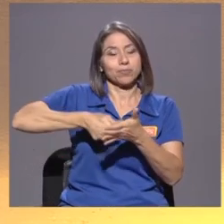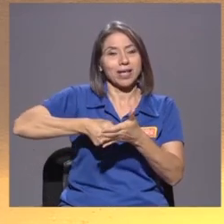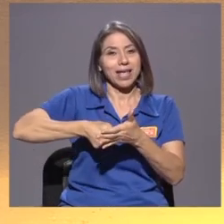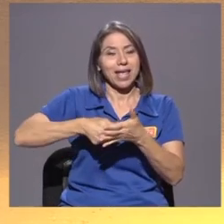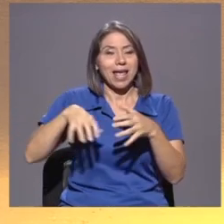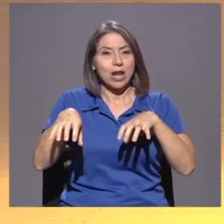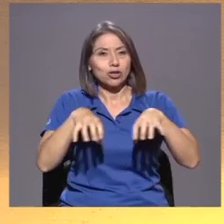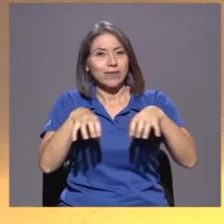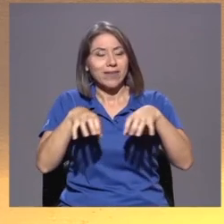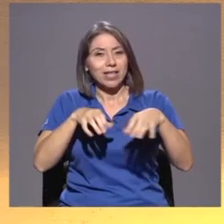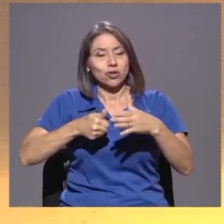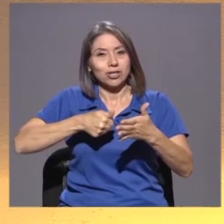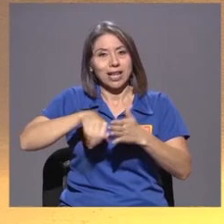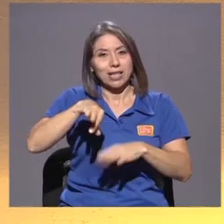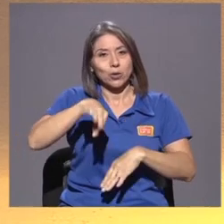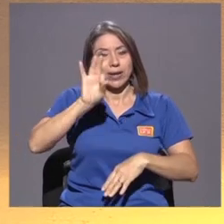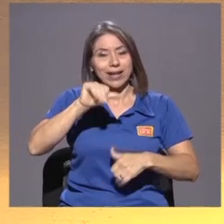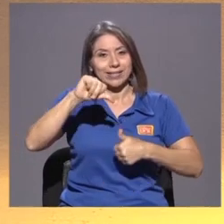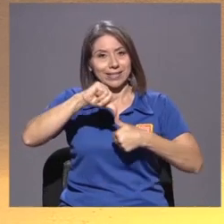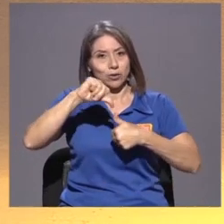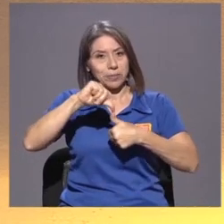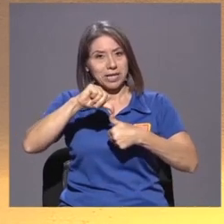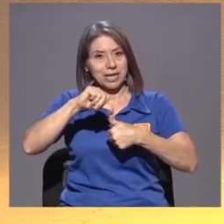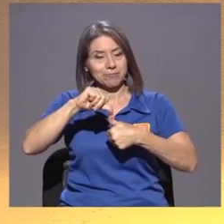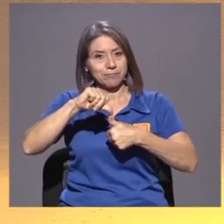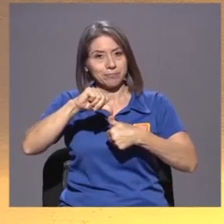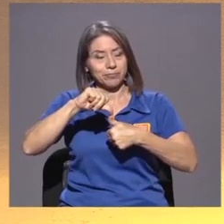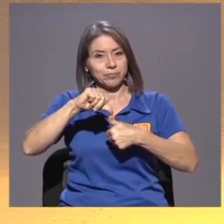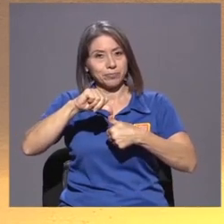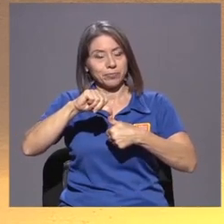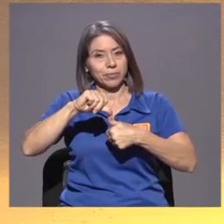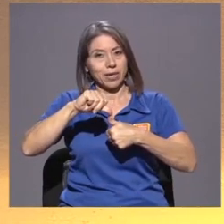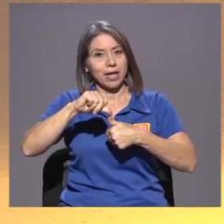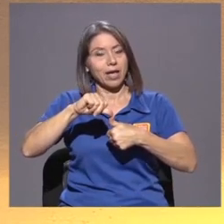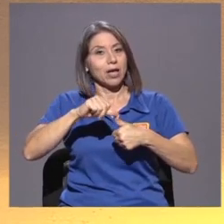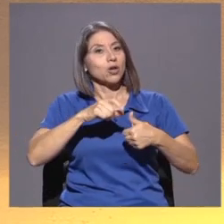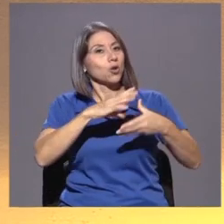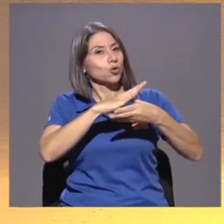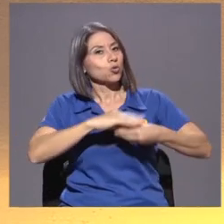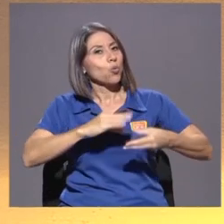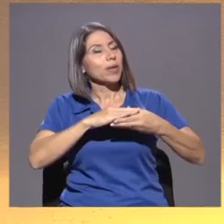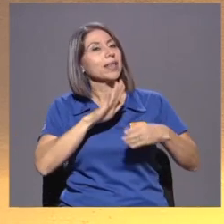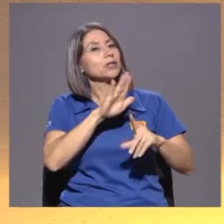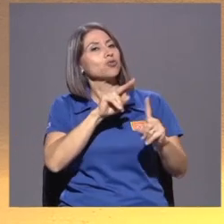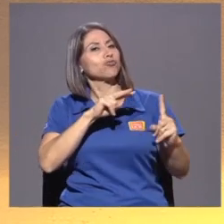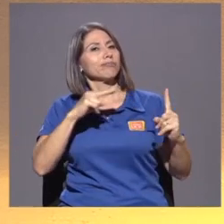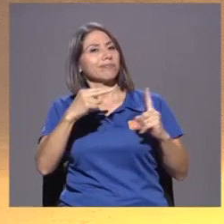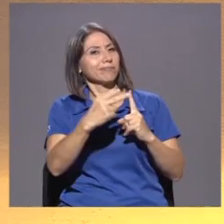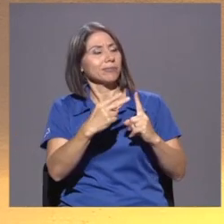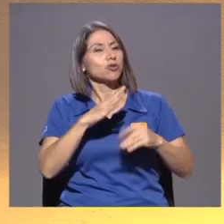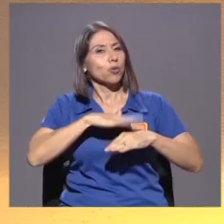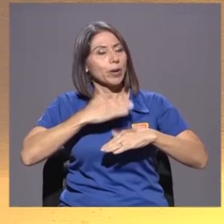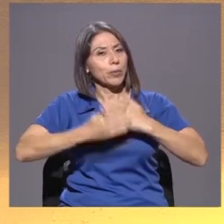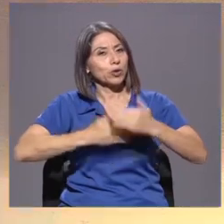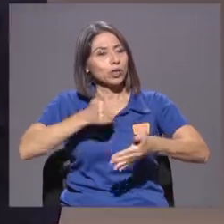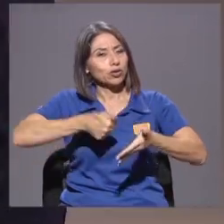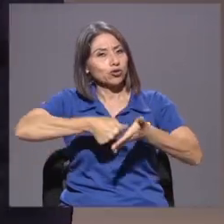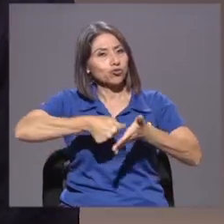eventos electorales de centroamérica no nos cuenta su lectura de los procesos